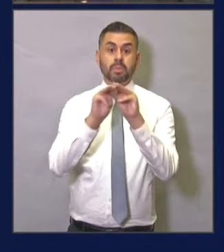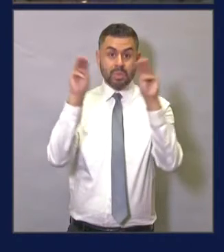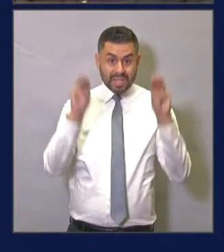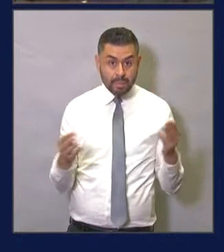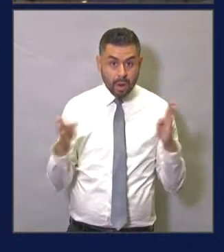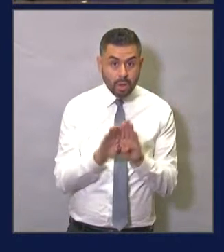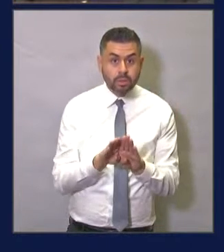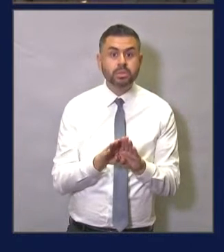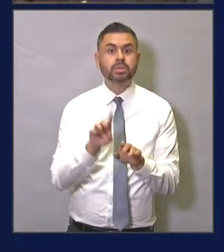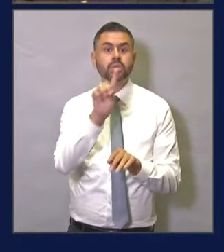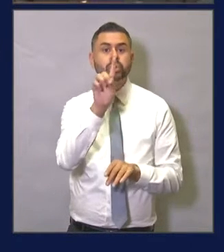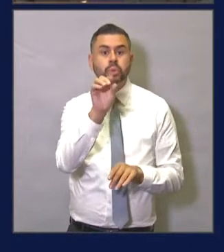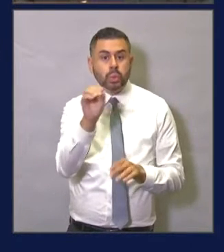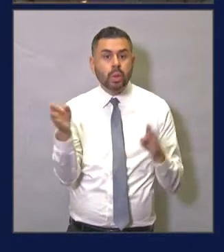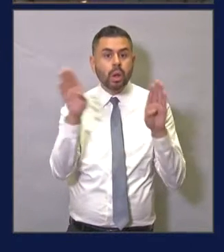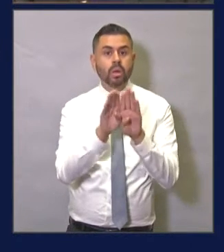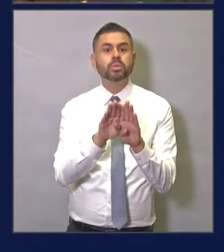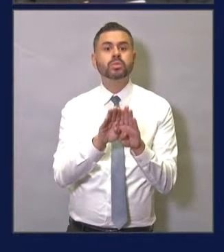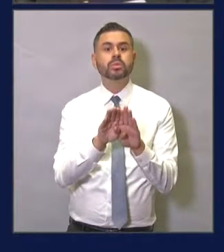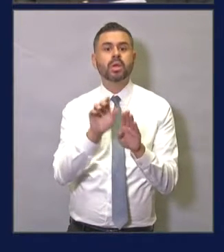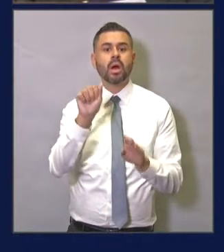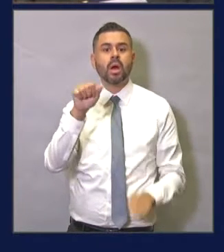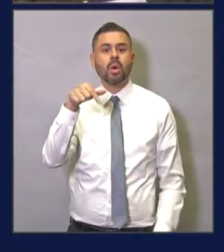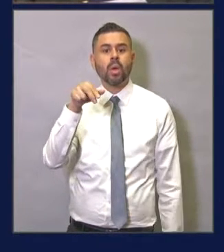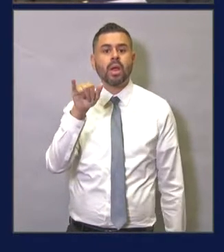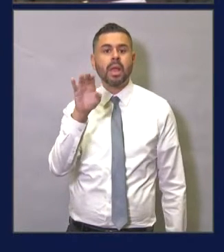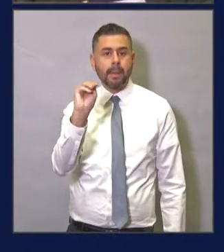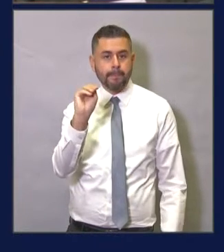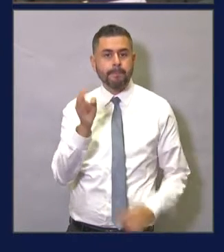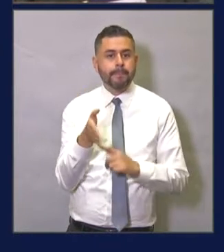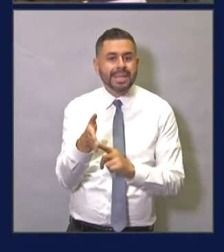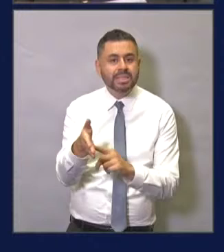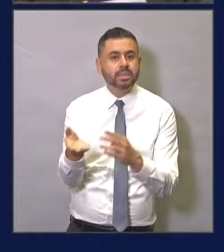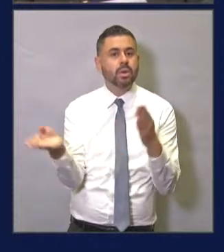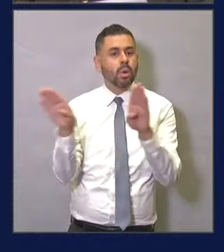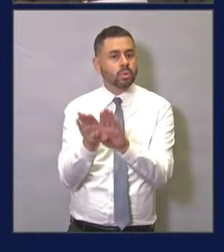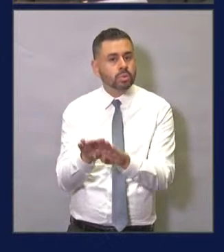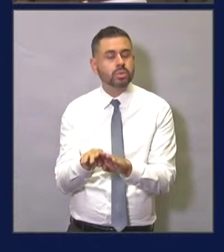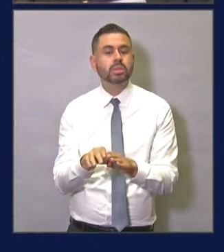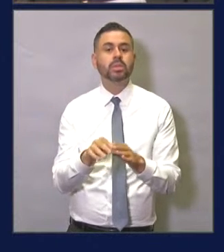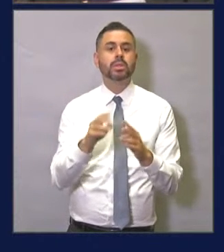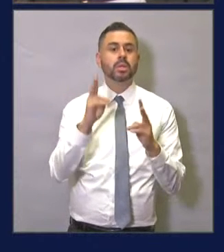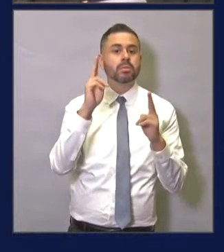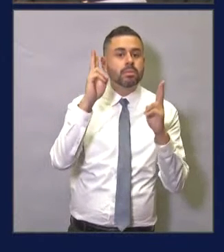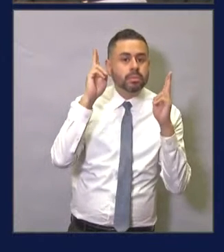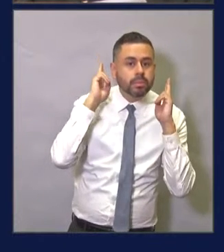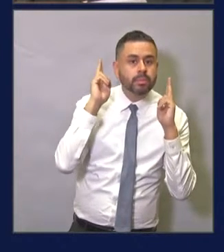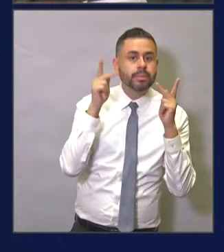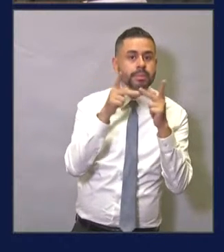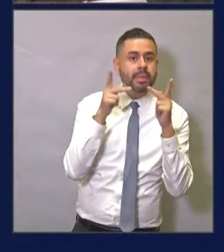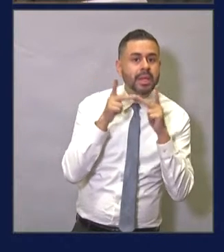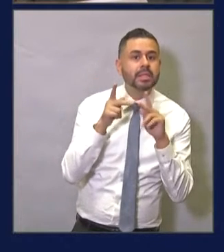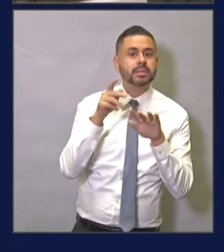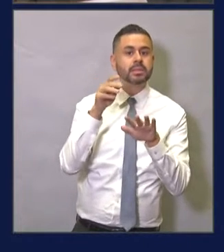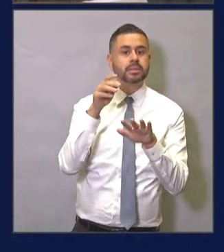museos, zoológicos, acuarios, cuidado personal, incluidos salones de